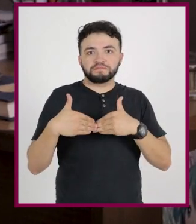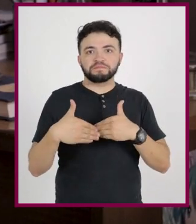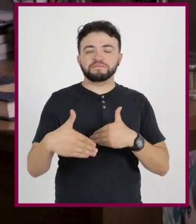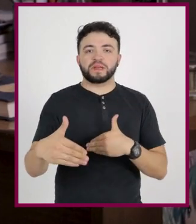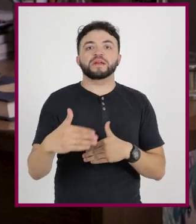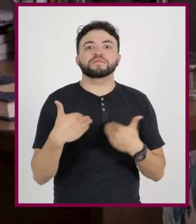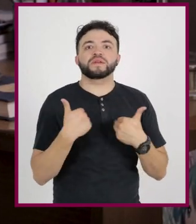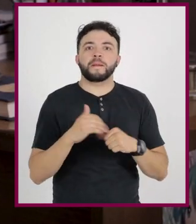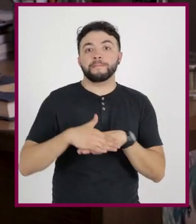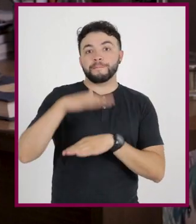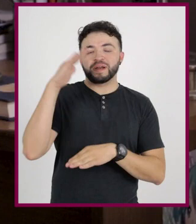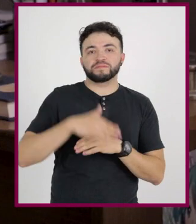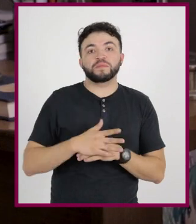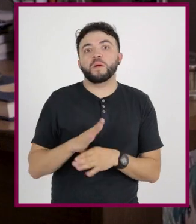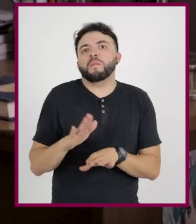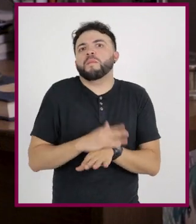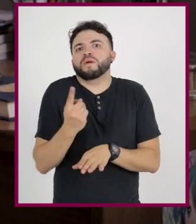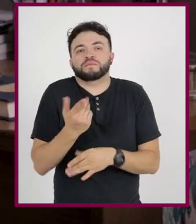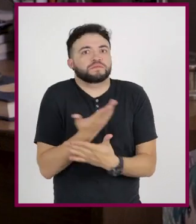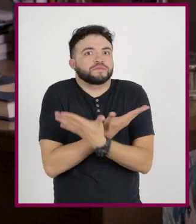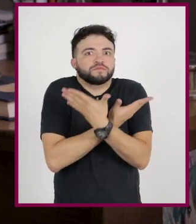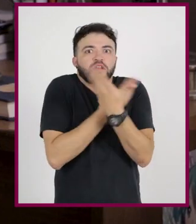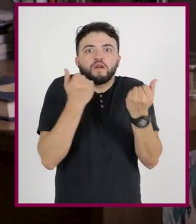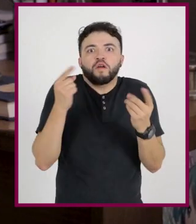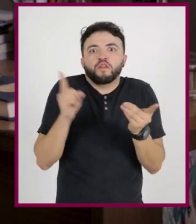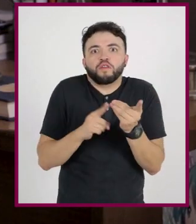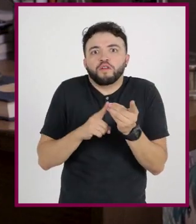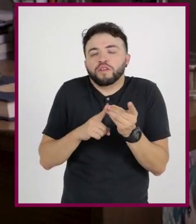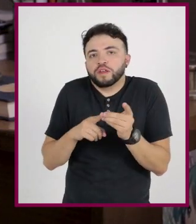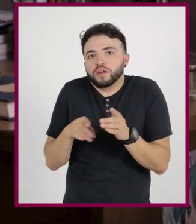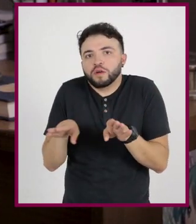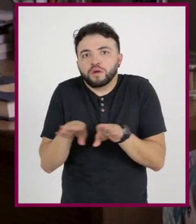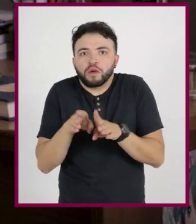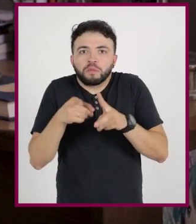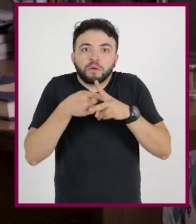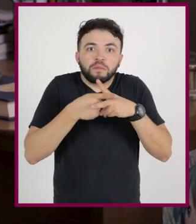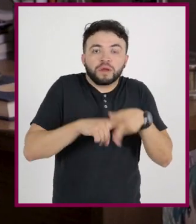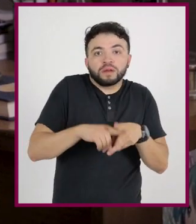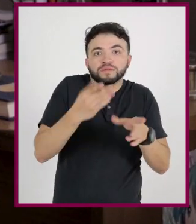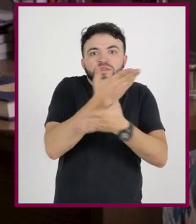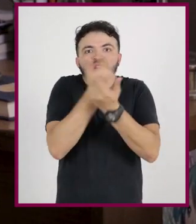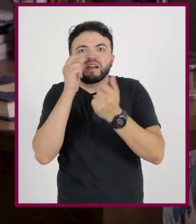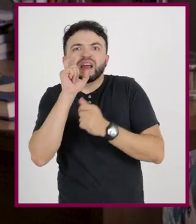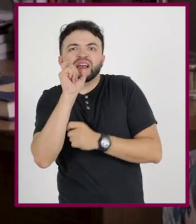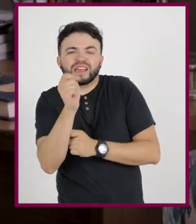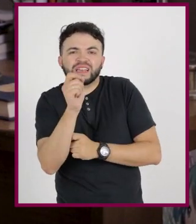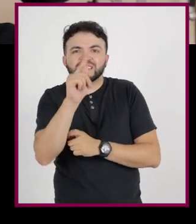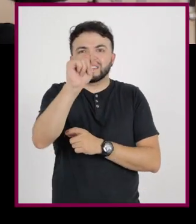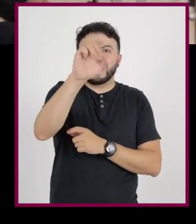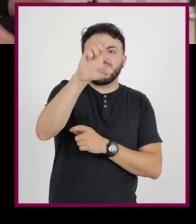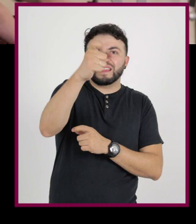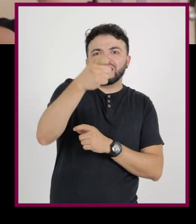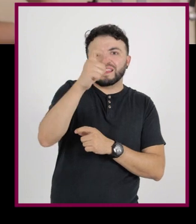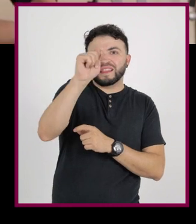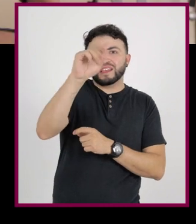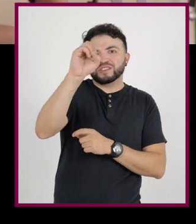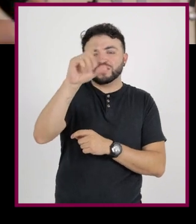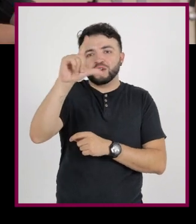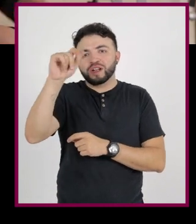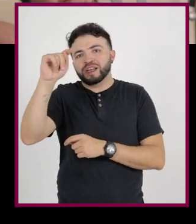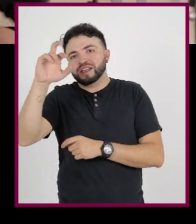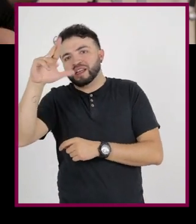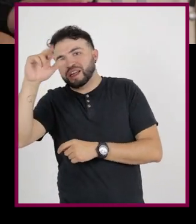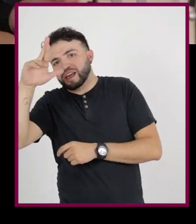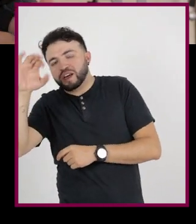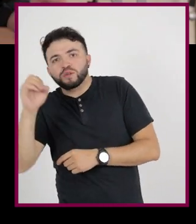si ni siquiera tenemos bien claro qué es un texto literario y cuáles son sus diferencias con otros textos. Va,